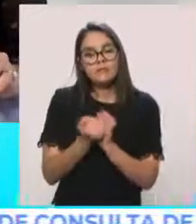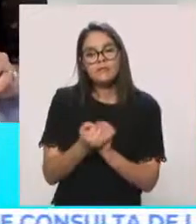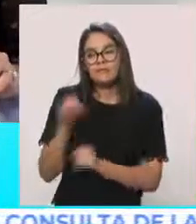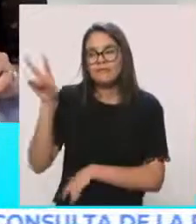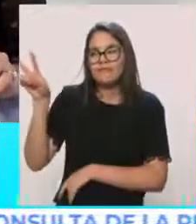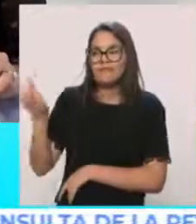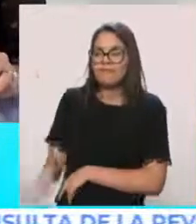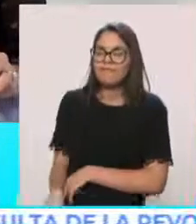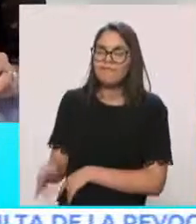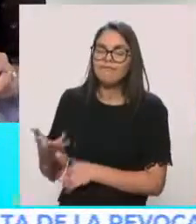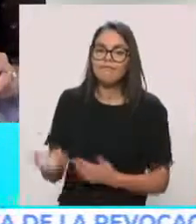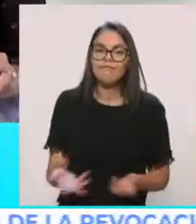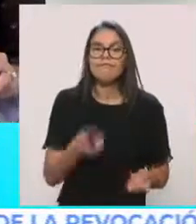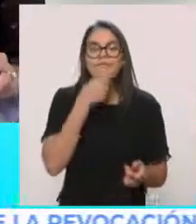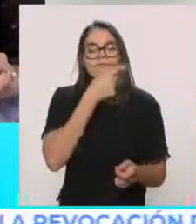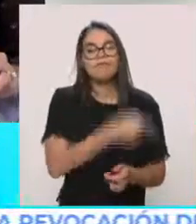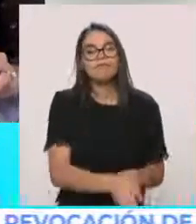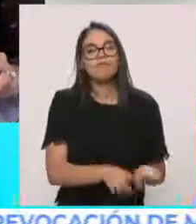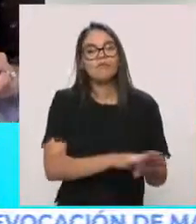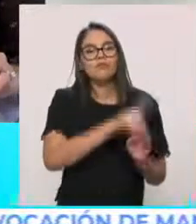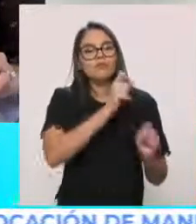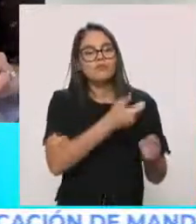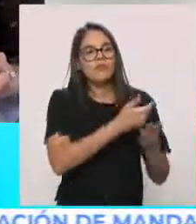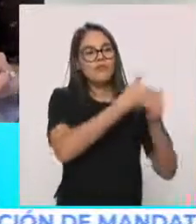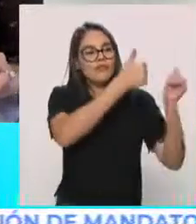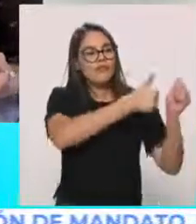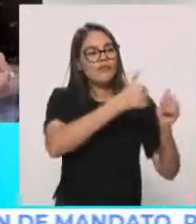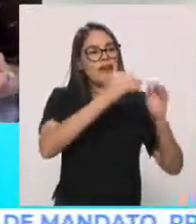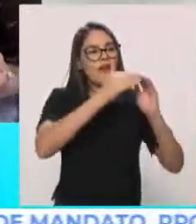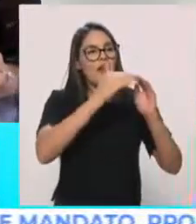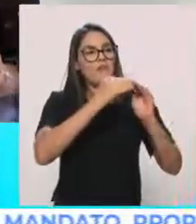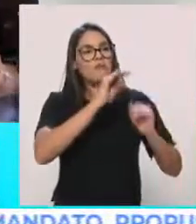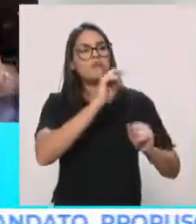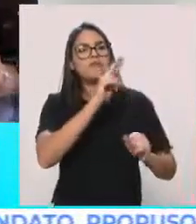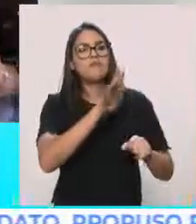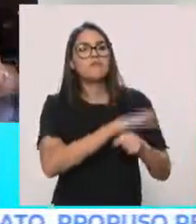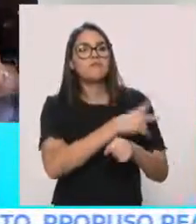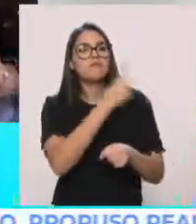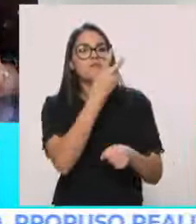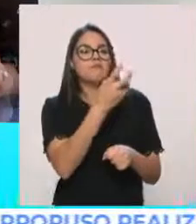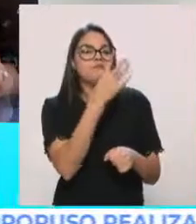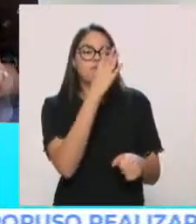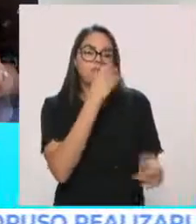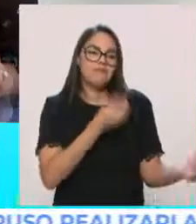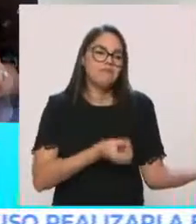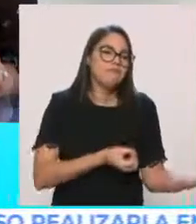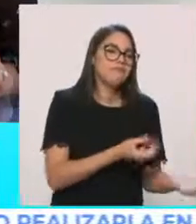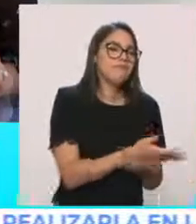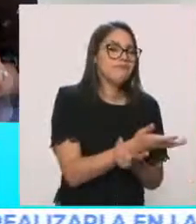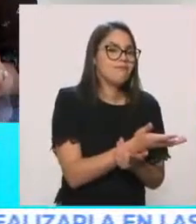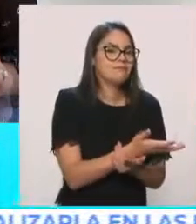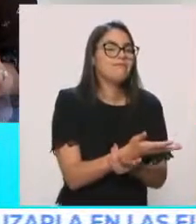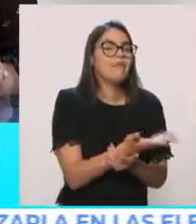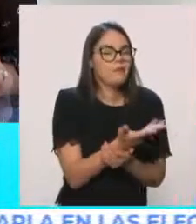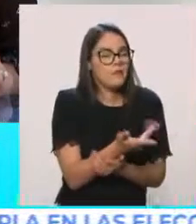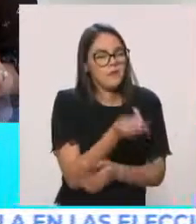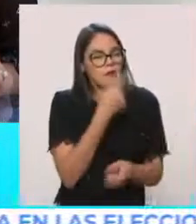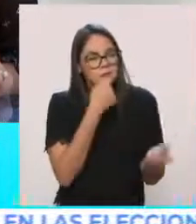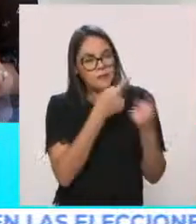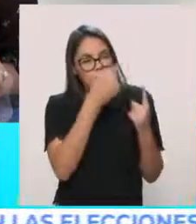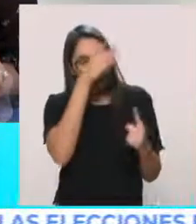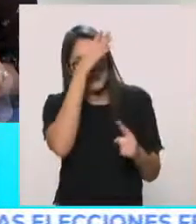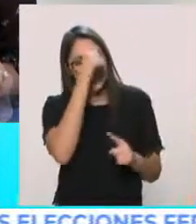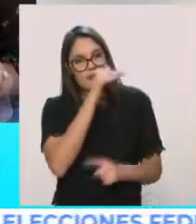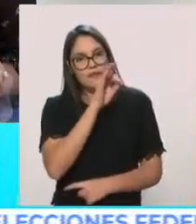la hipótesis precisamente por esta situación de quedarse en casa. Y precisamente por eso, y en coordinación con la Fiscalía, con